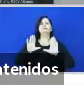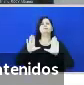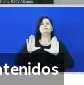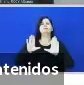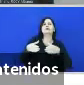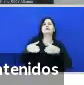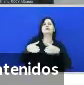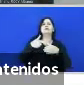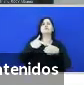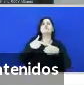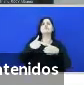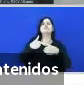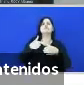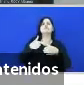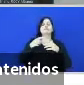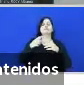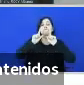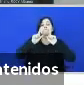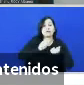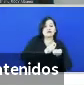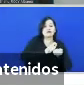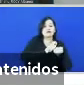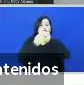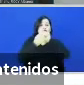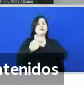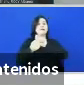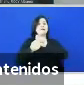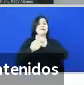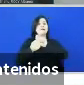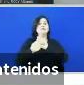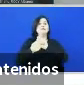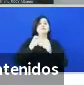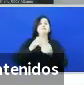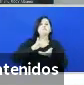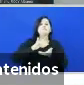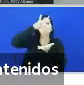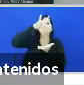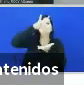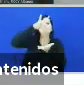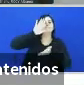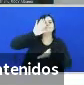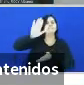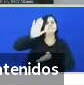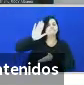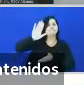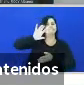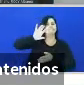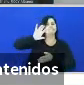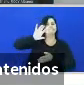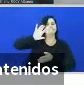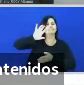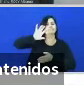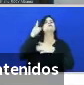poder tener una oportunidad, no solo para estudiar, sino de volver a